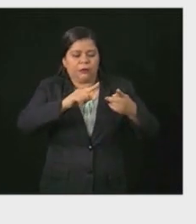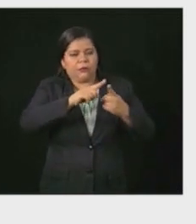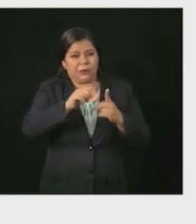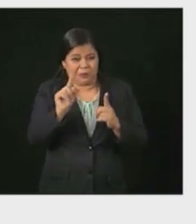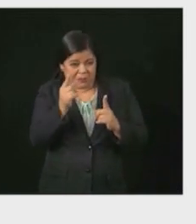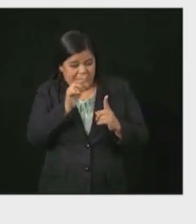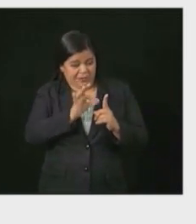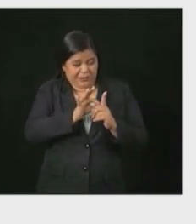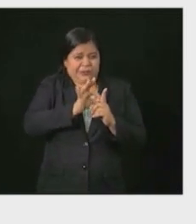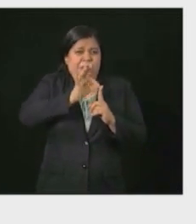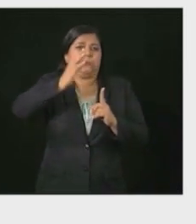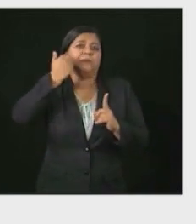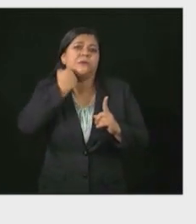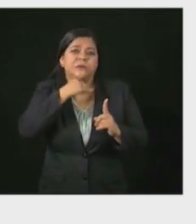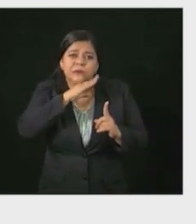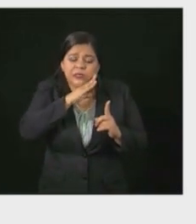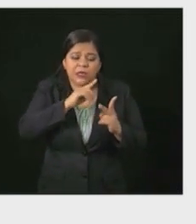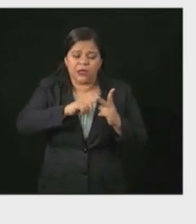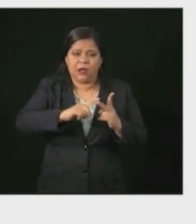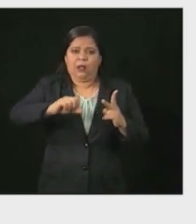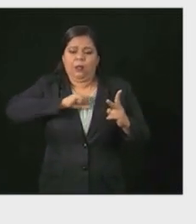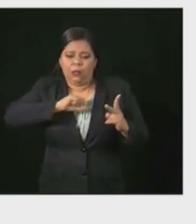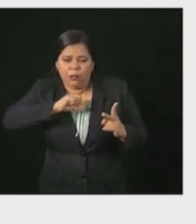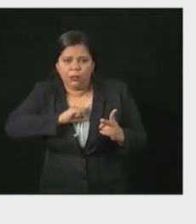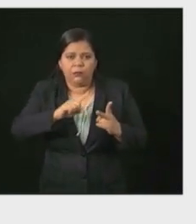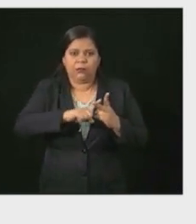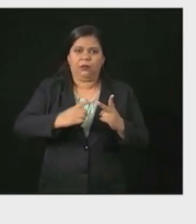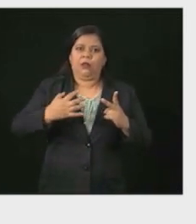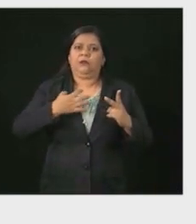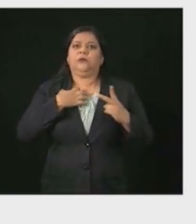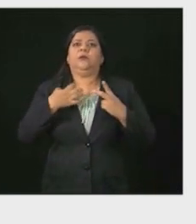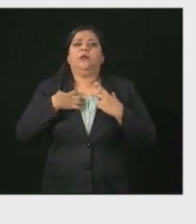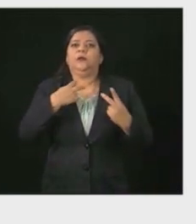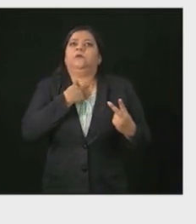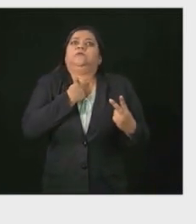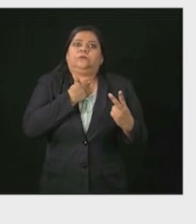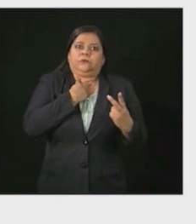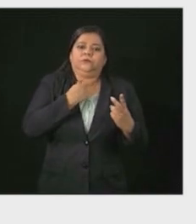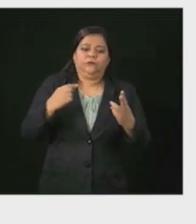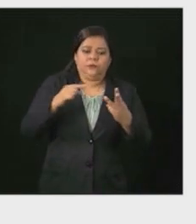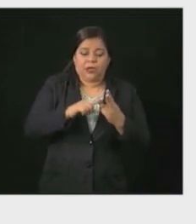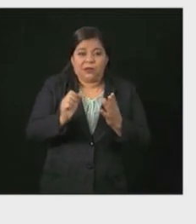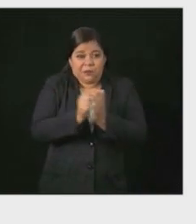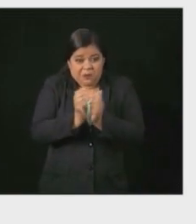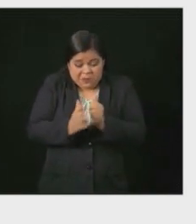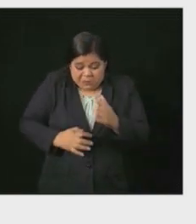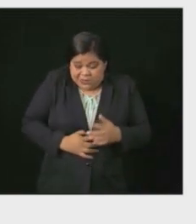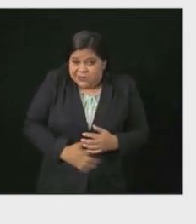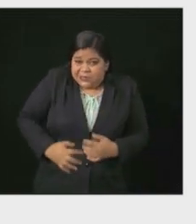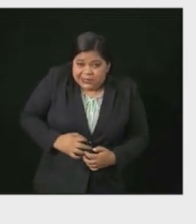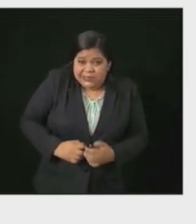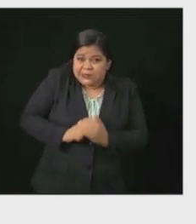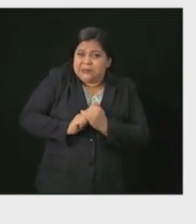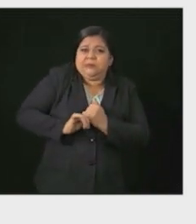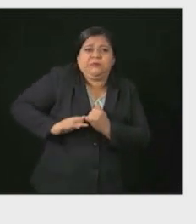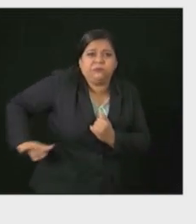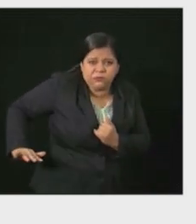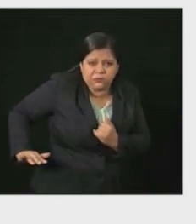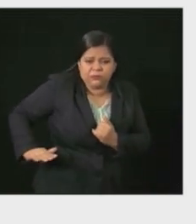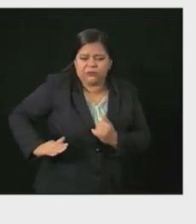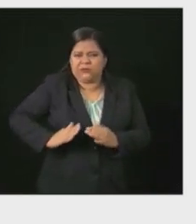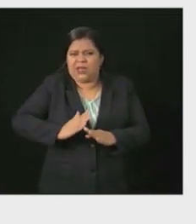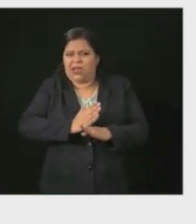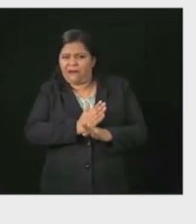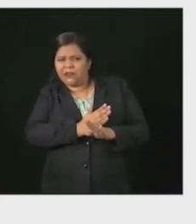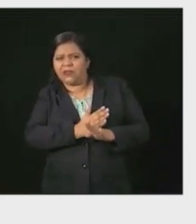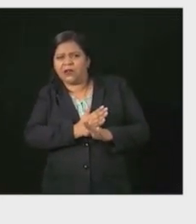Algunos de los síntomas se pueden mencionar: fiebre, tos, falta de aliento, dificultad de respirar, problemas gástricos,